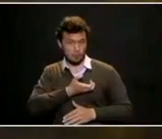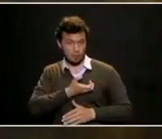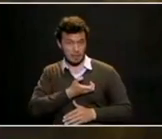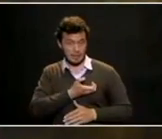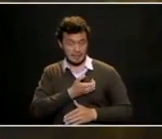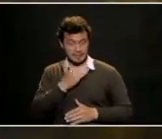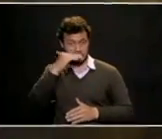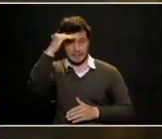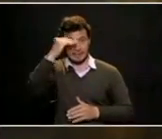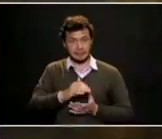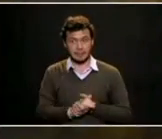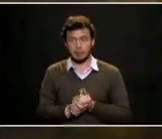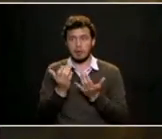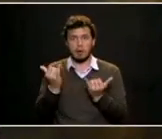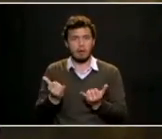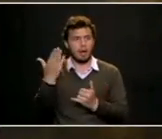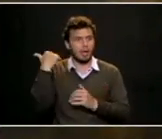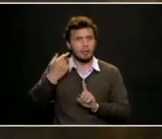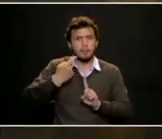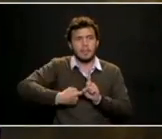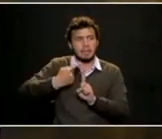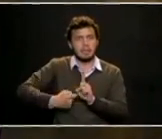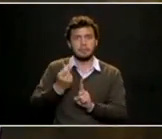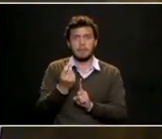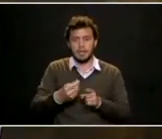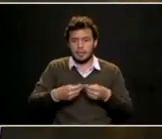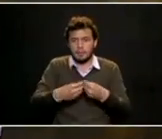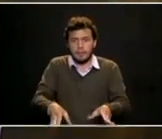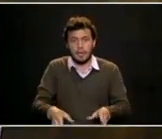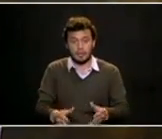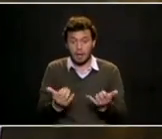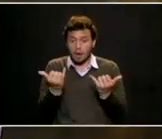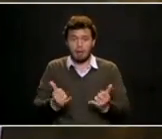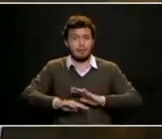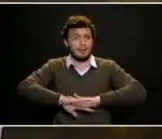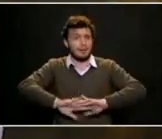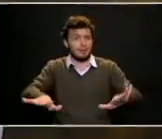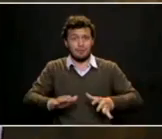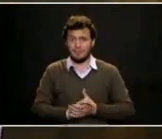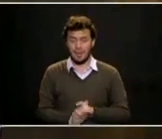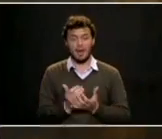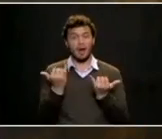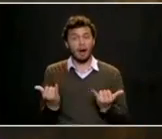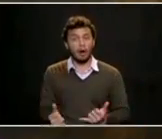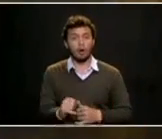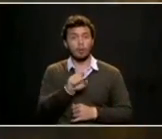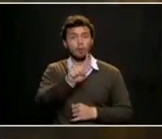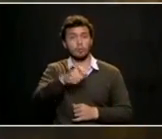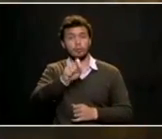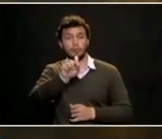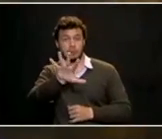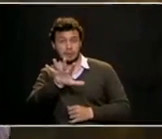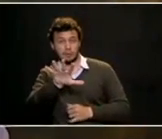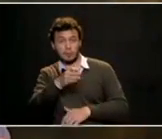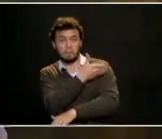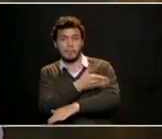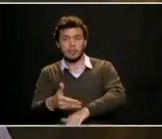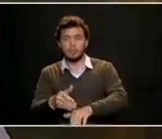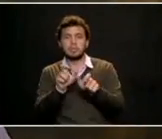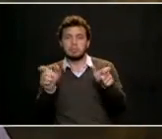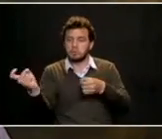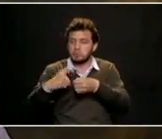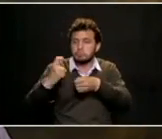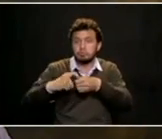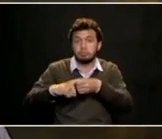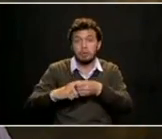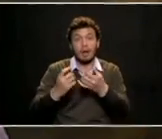está atendiendo a todos sus usuarios, tiene alrededor de 1.7 billón millones de usuarios, y de hecho es de las pocas